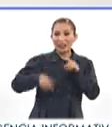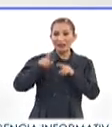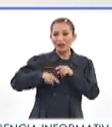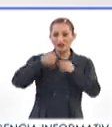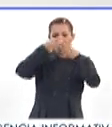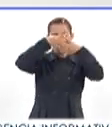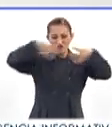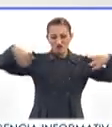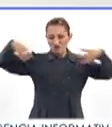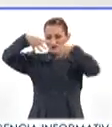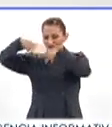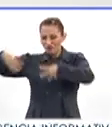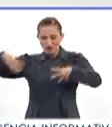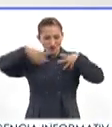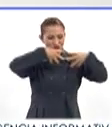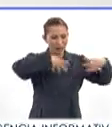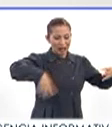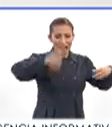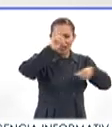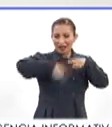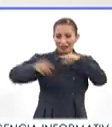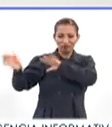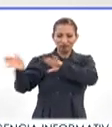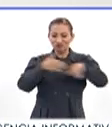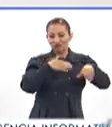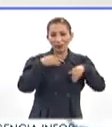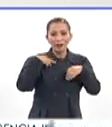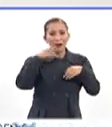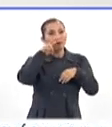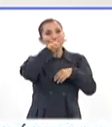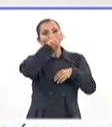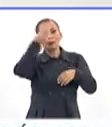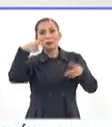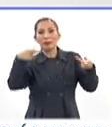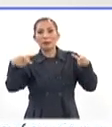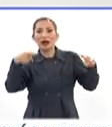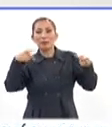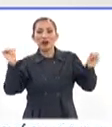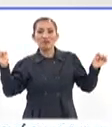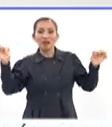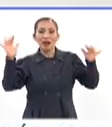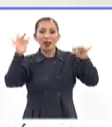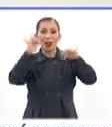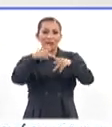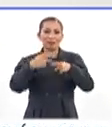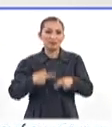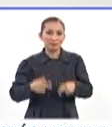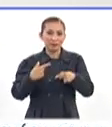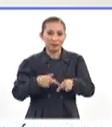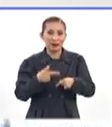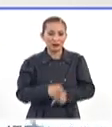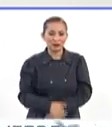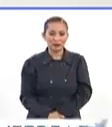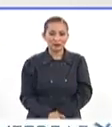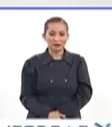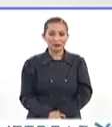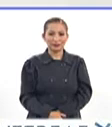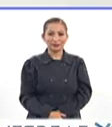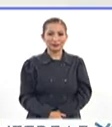quitando estas mantas de los stands para poder prepararse para la llegada de todos los